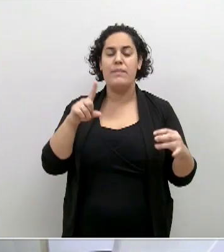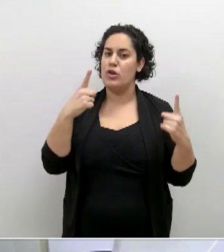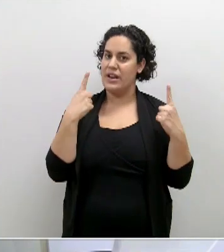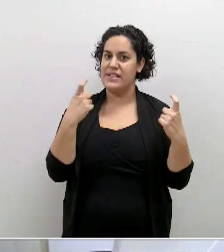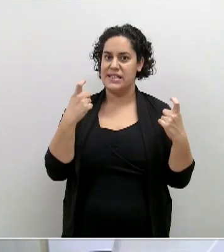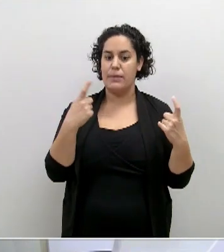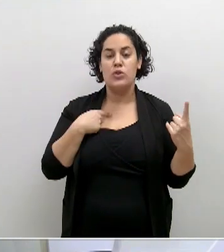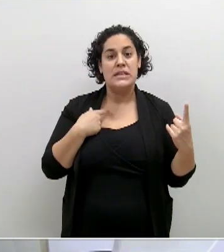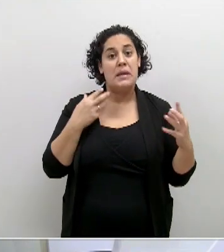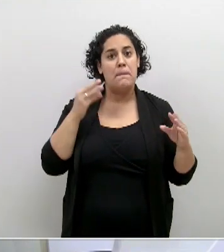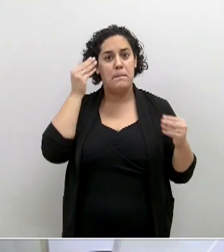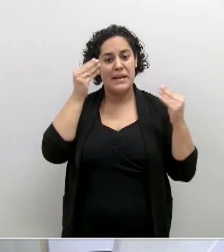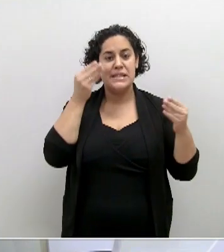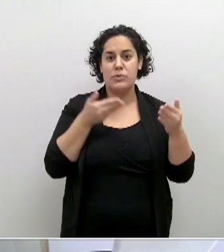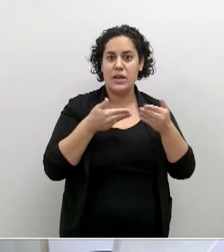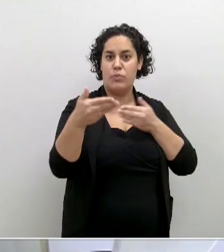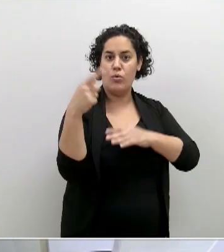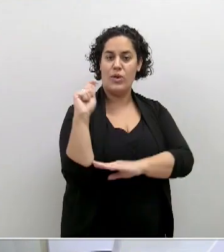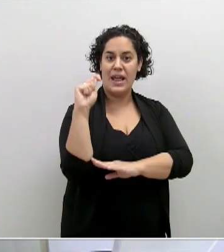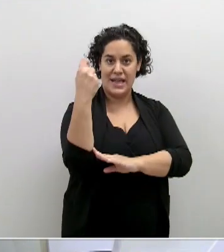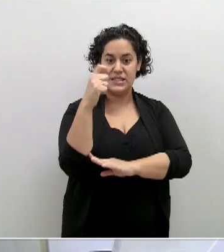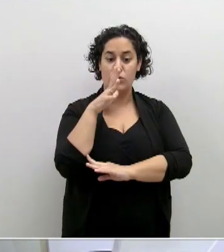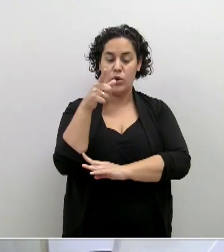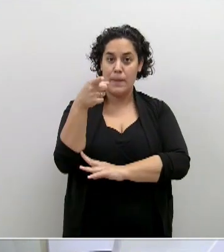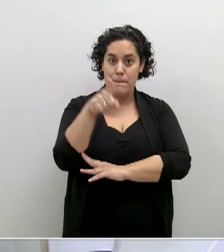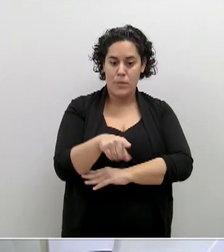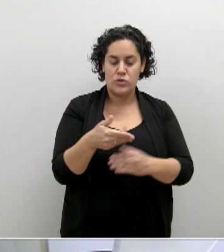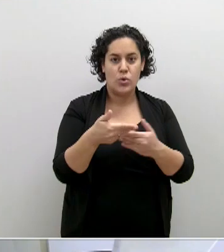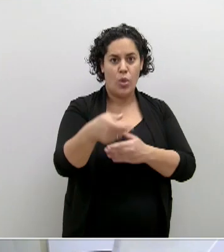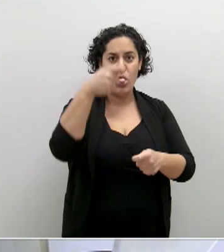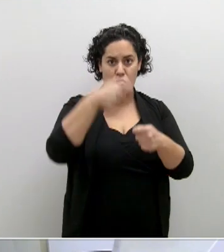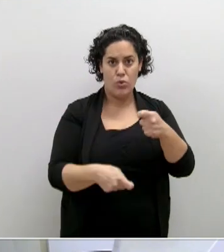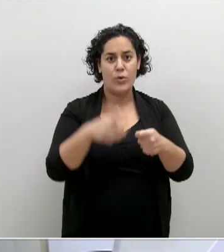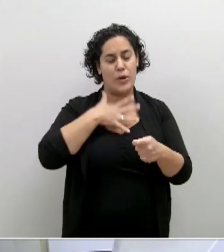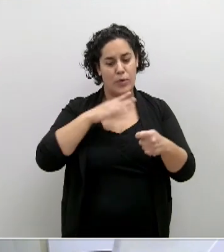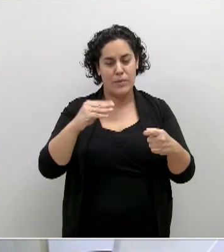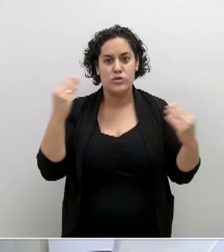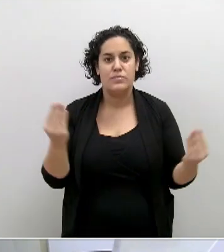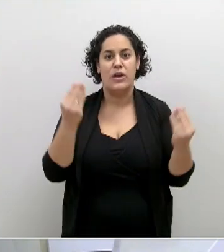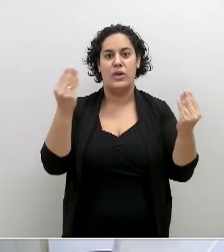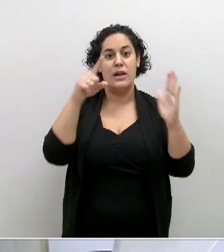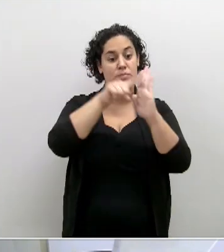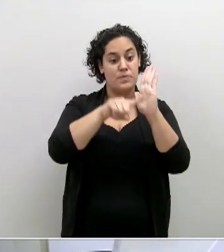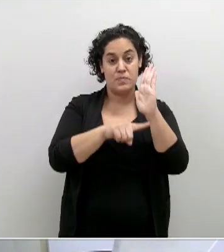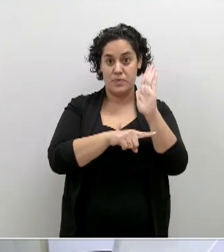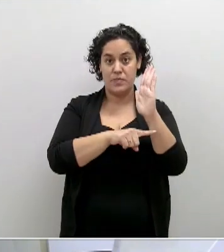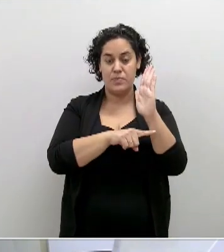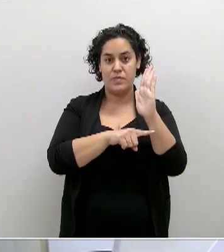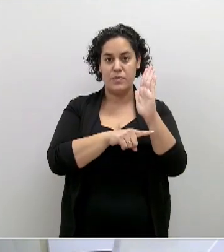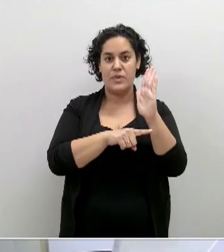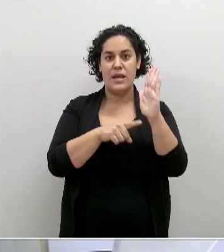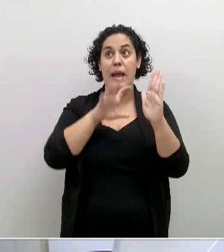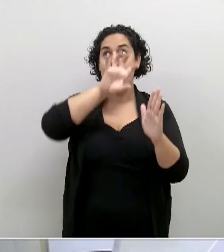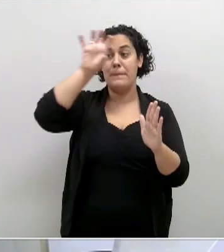de éxito el durísimo mes que nos avecina la evolución de cifras en la región. Son medidas que están tomando la mayoría de